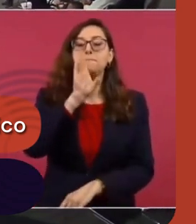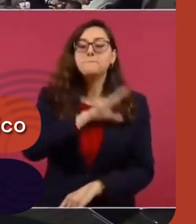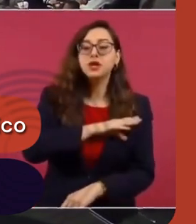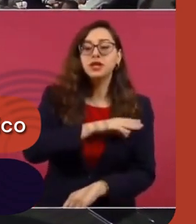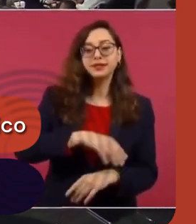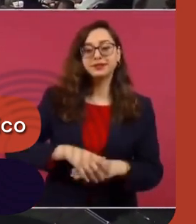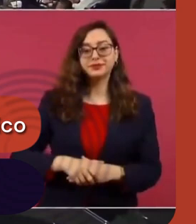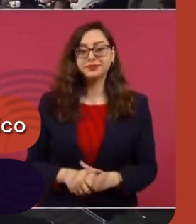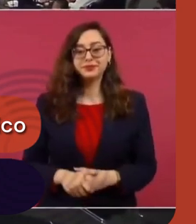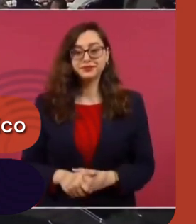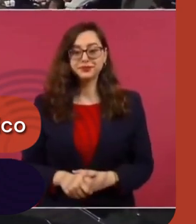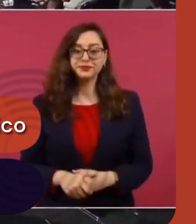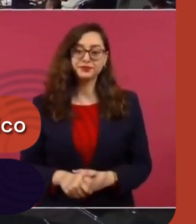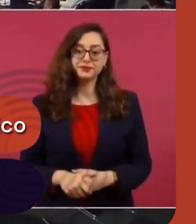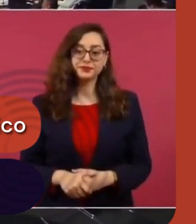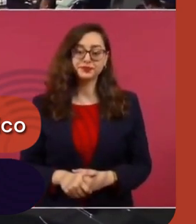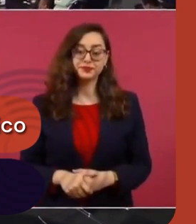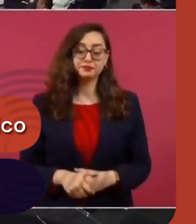Esa es mi